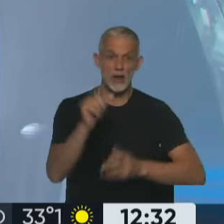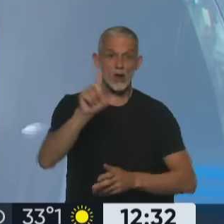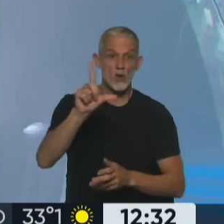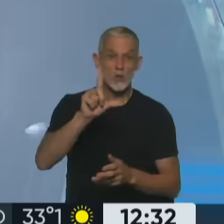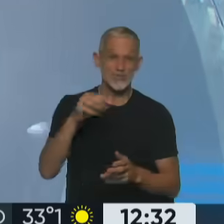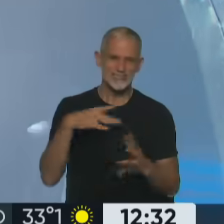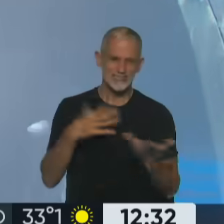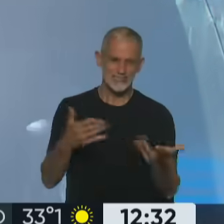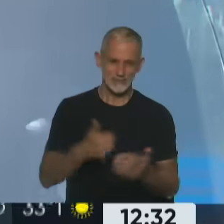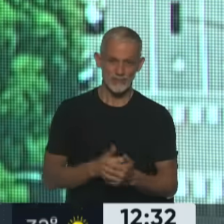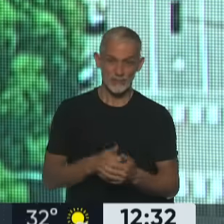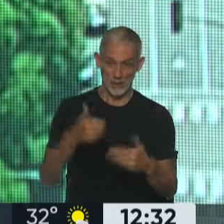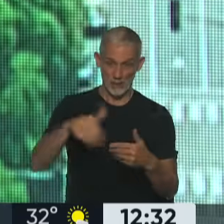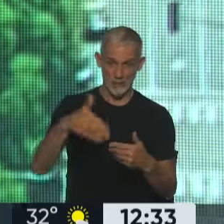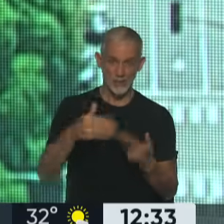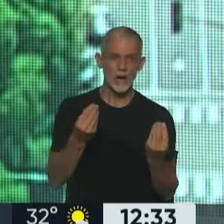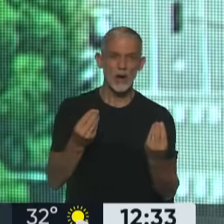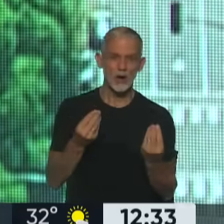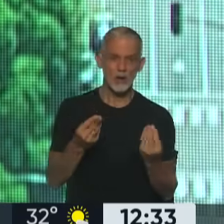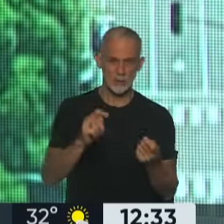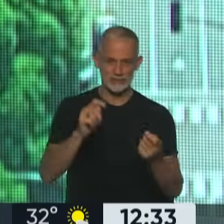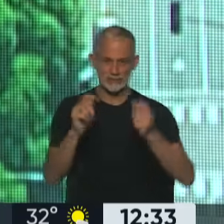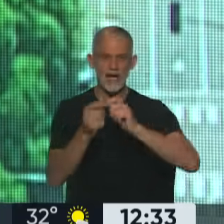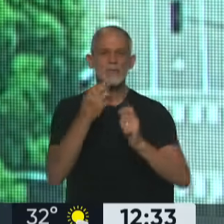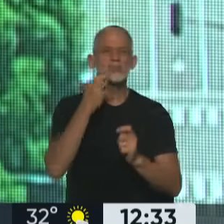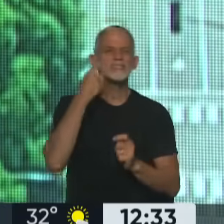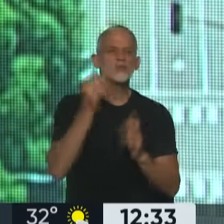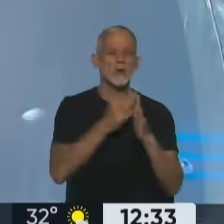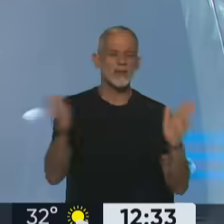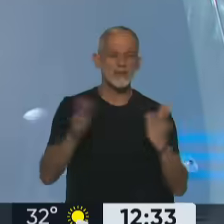República Argentina. Lo inmediato, ¿cómo va a ser esta transición de 19 días? Correcto. Después lo tratamos, ¿sí? ¿Cómo no? Minuto.